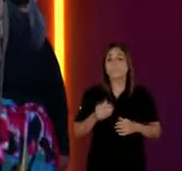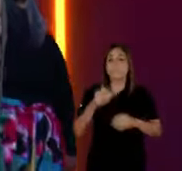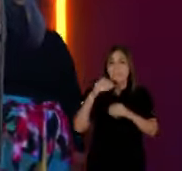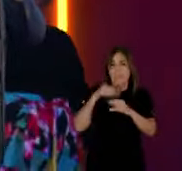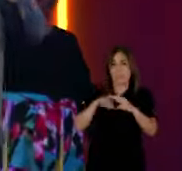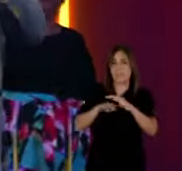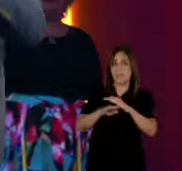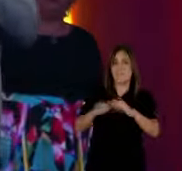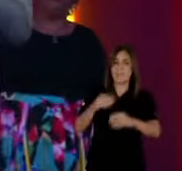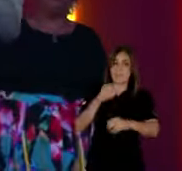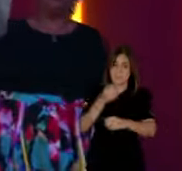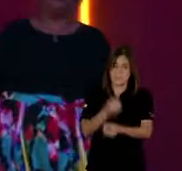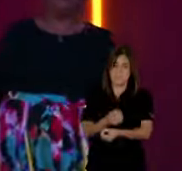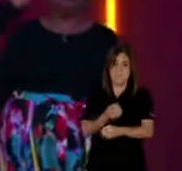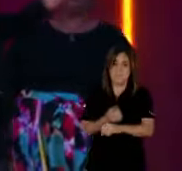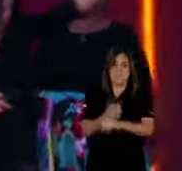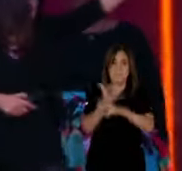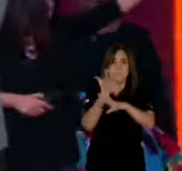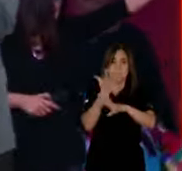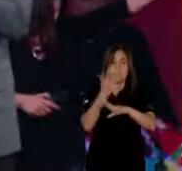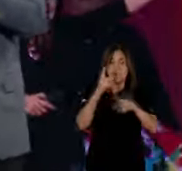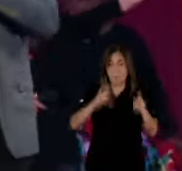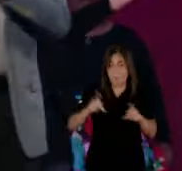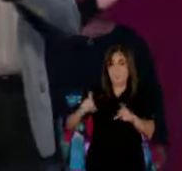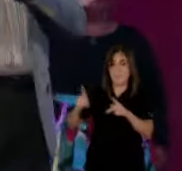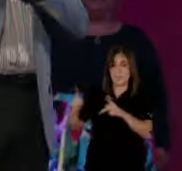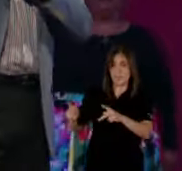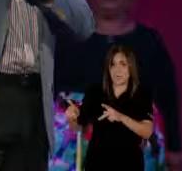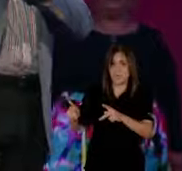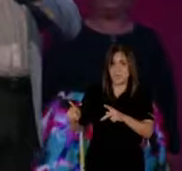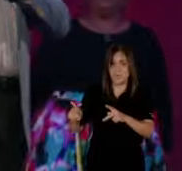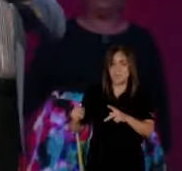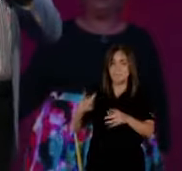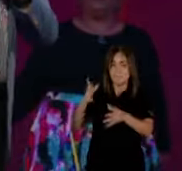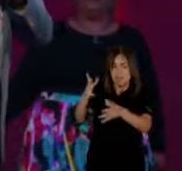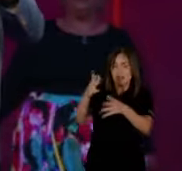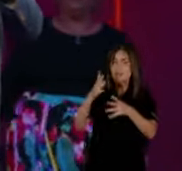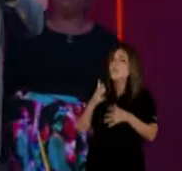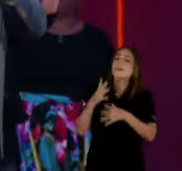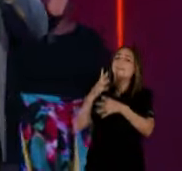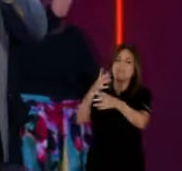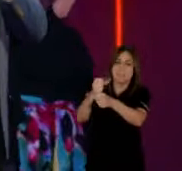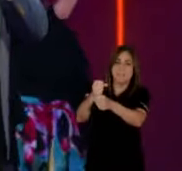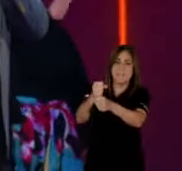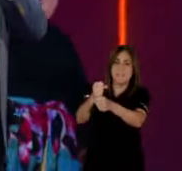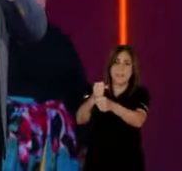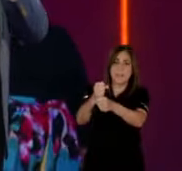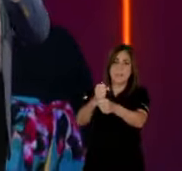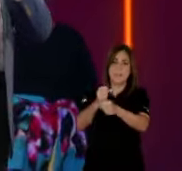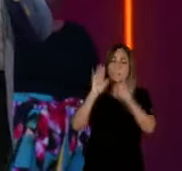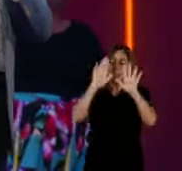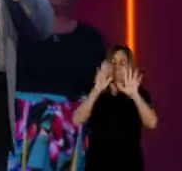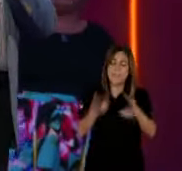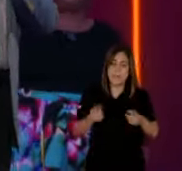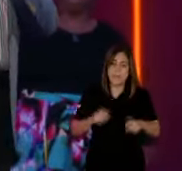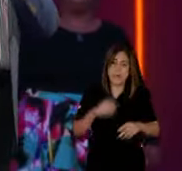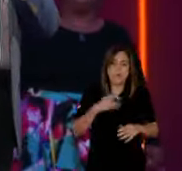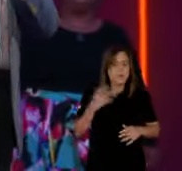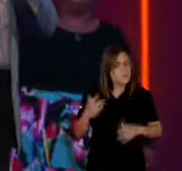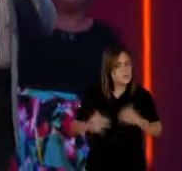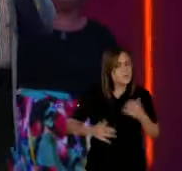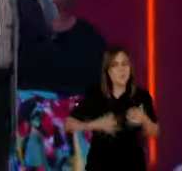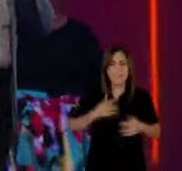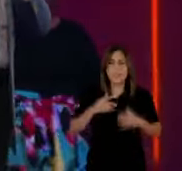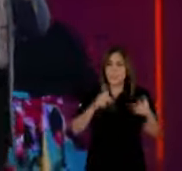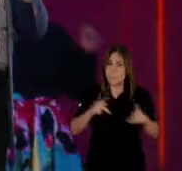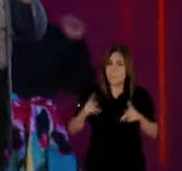recibirá el milagro, y sobre todo el milagro de vida. Creemos que hay alguien que va a entregar su corazón a Jesucristo y va a